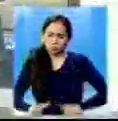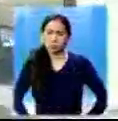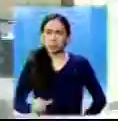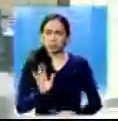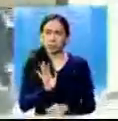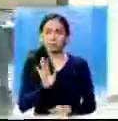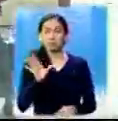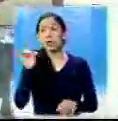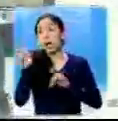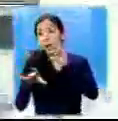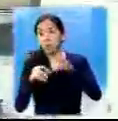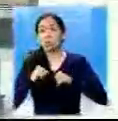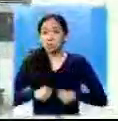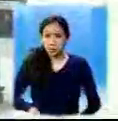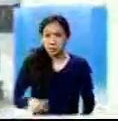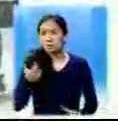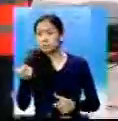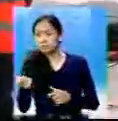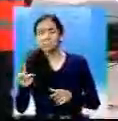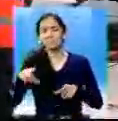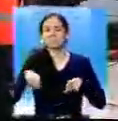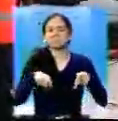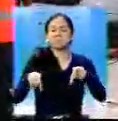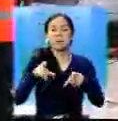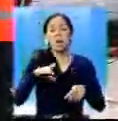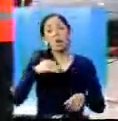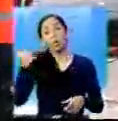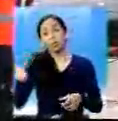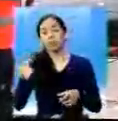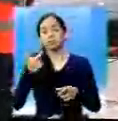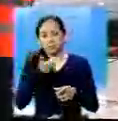unos circulan sin chaleco y en cualquier carril, y otros